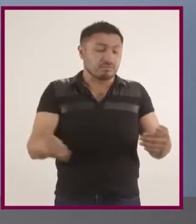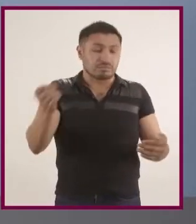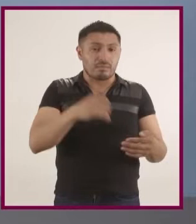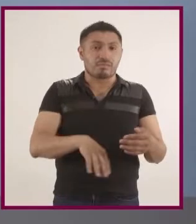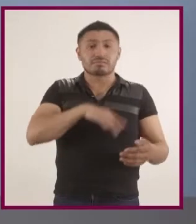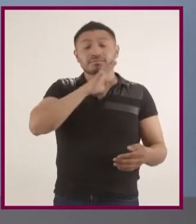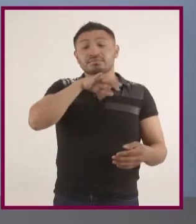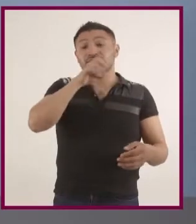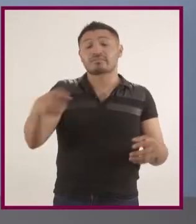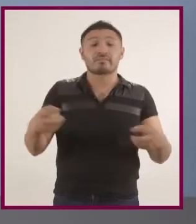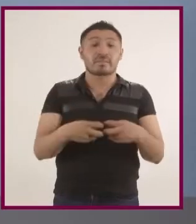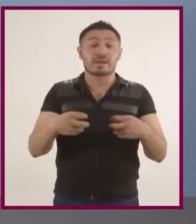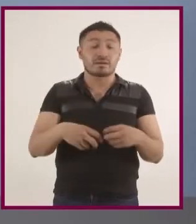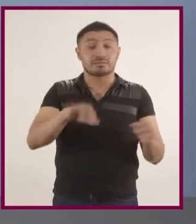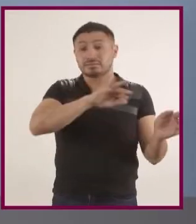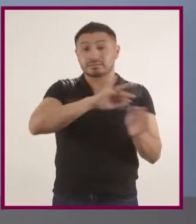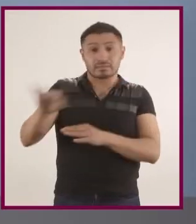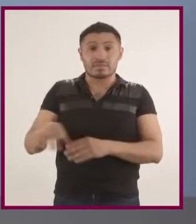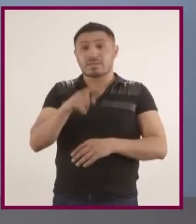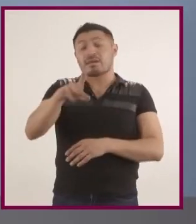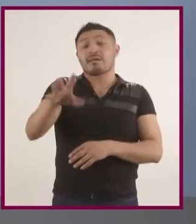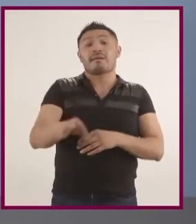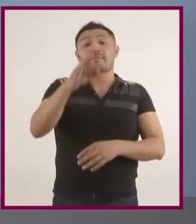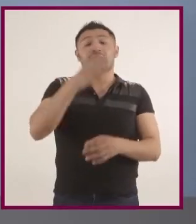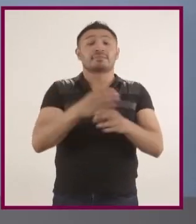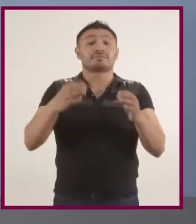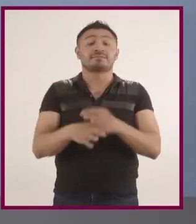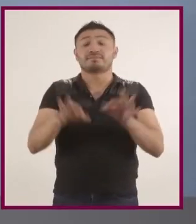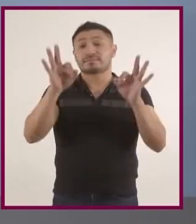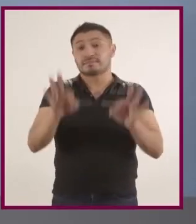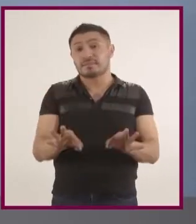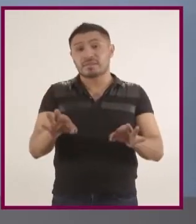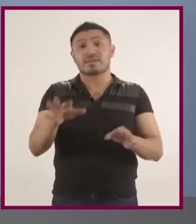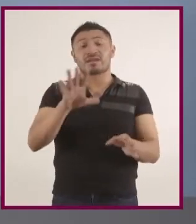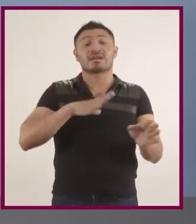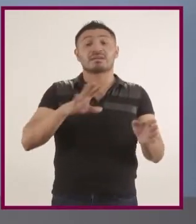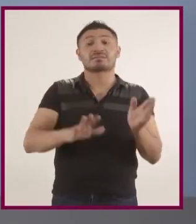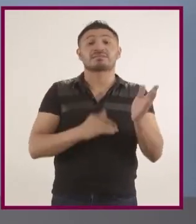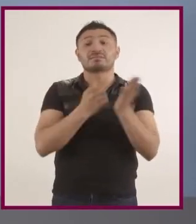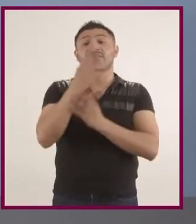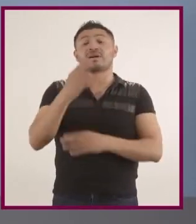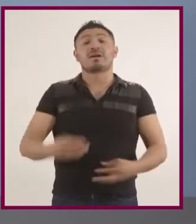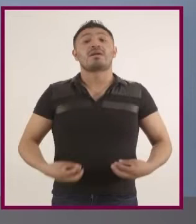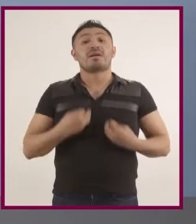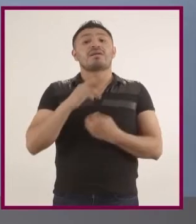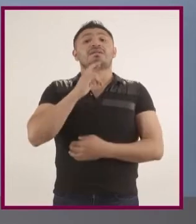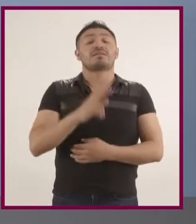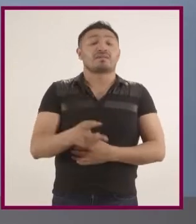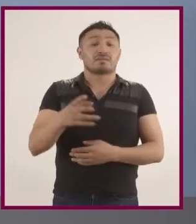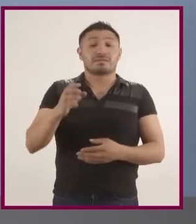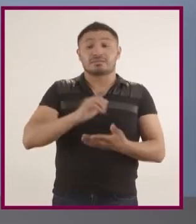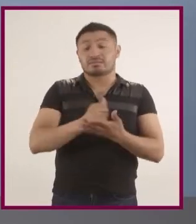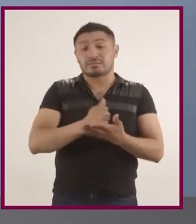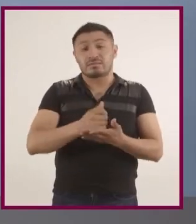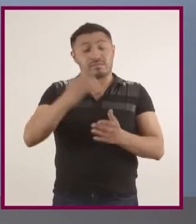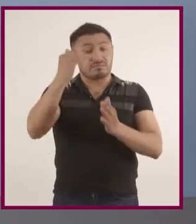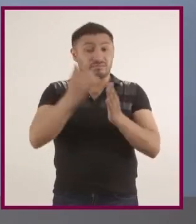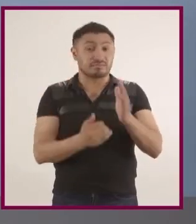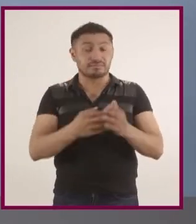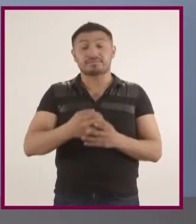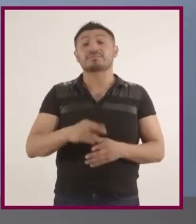desechables elige productos de calidad y no desechables que tengan mayor vida útil y con menos envases y desperdicio